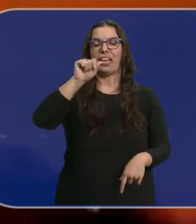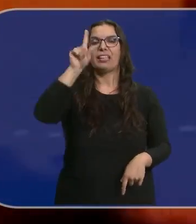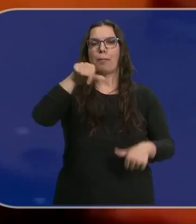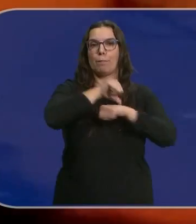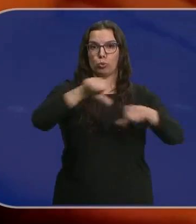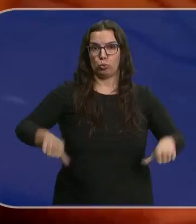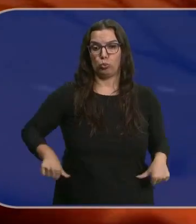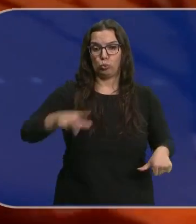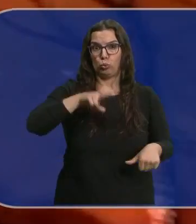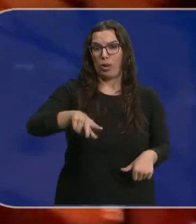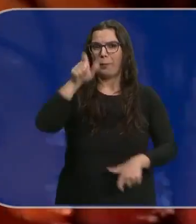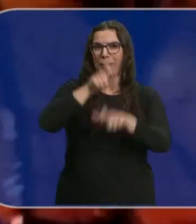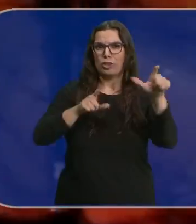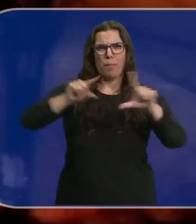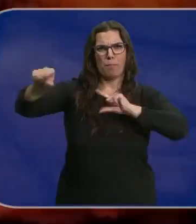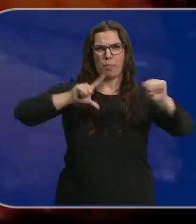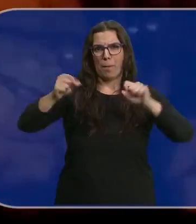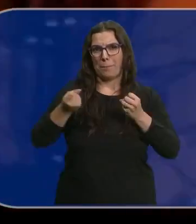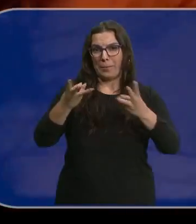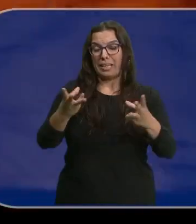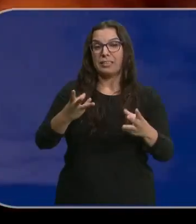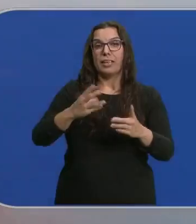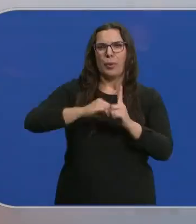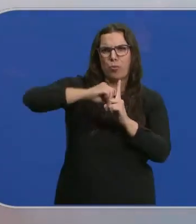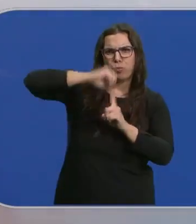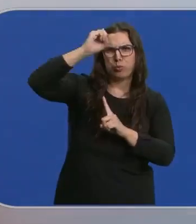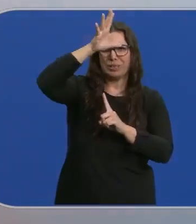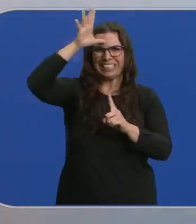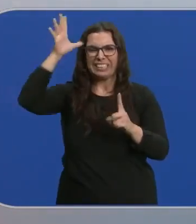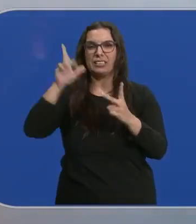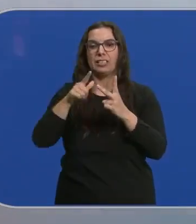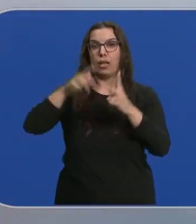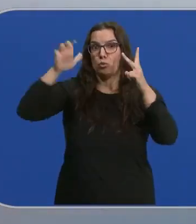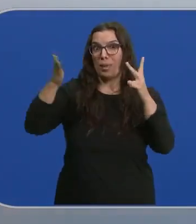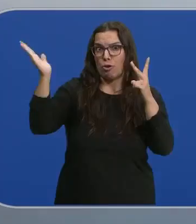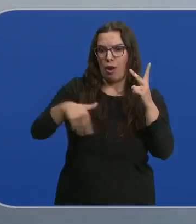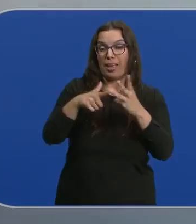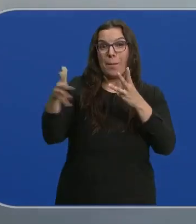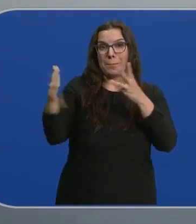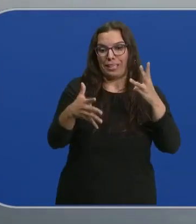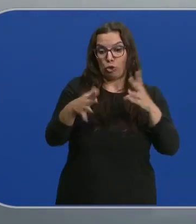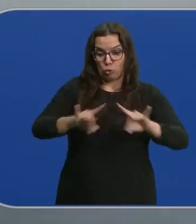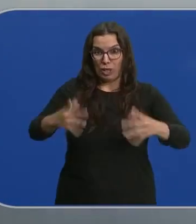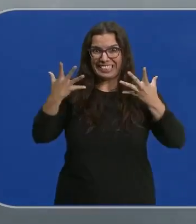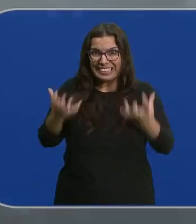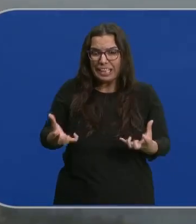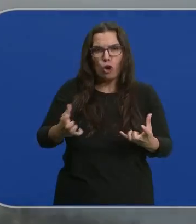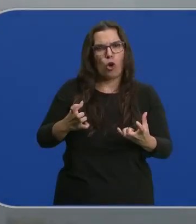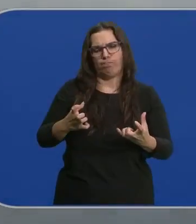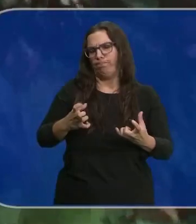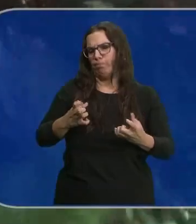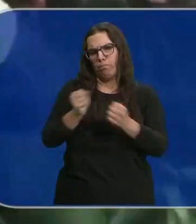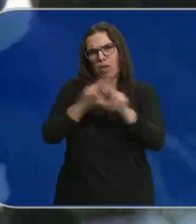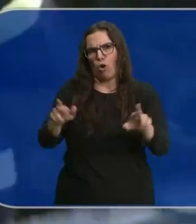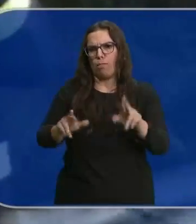Hay miles de personas evacuadas. Las olas de calor, la falta de precipitaciones, el viento y la sequedad del suelo son